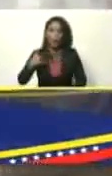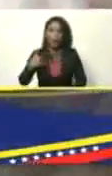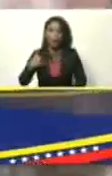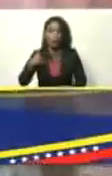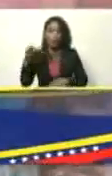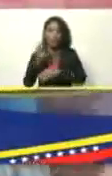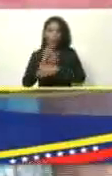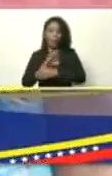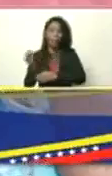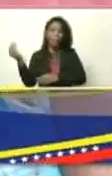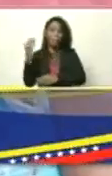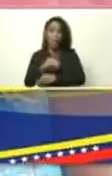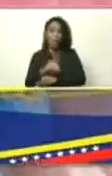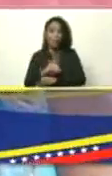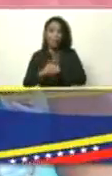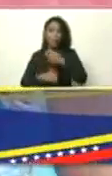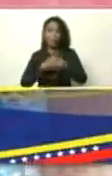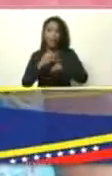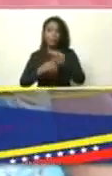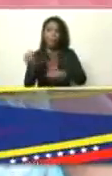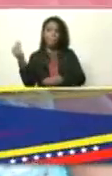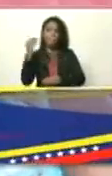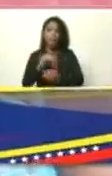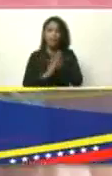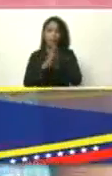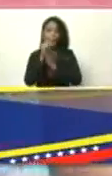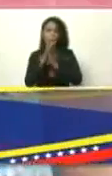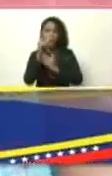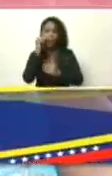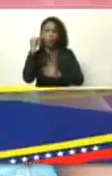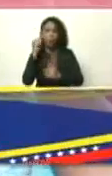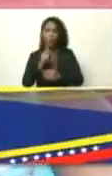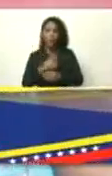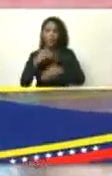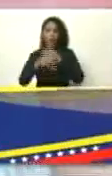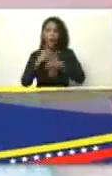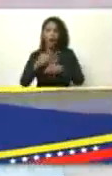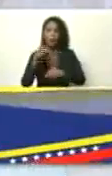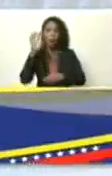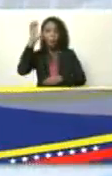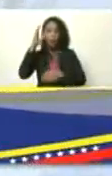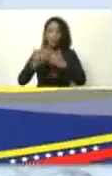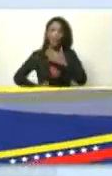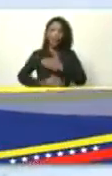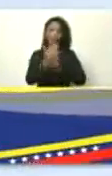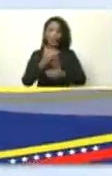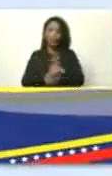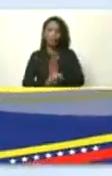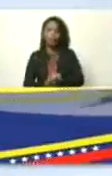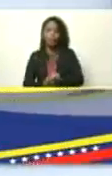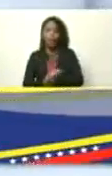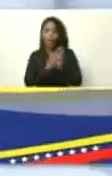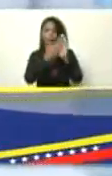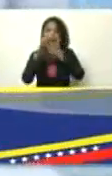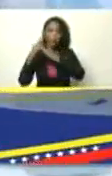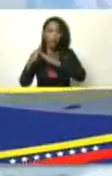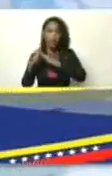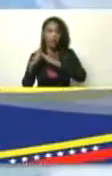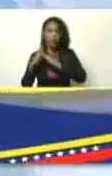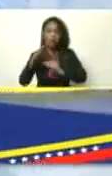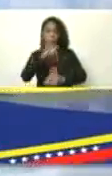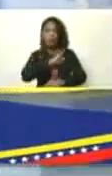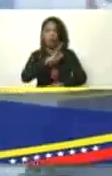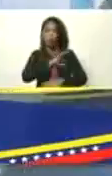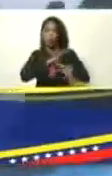más para que seamos más emprendedores y saquemos el país adelante. Las comunidades